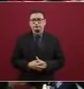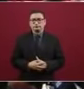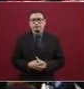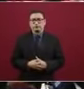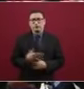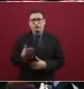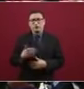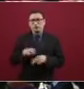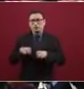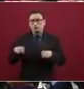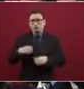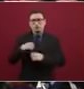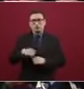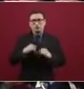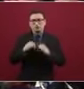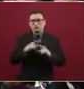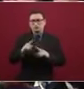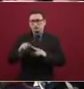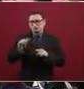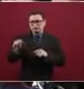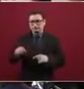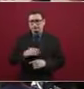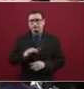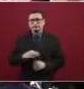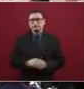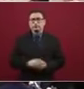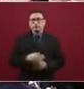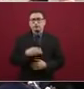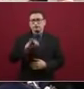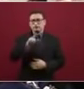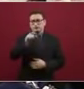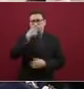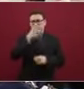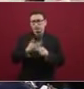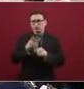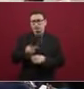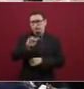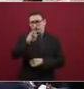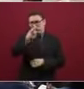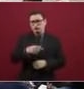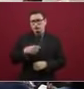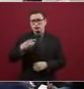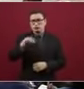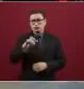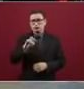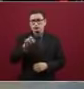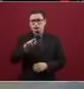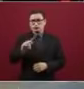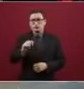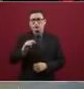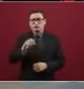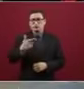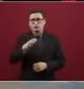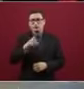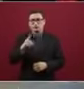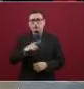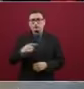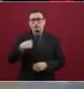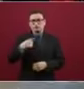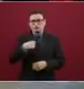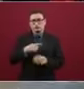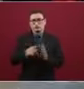operativa interinstitucional. Adelante. No, sí es para usted, secretario. Buenos días. Montserrat Sánchez, de Reporte Índigo. Tomando en cuenta